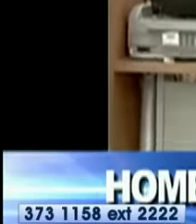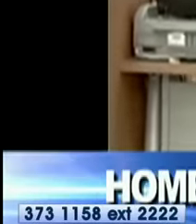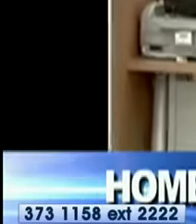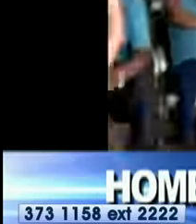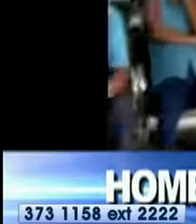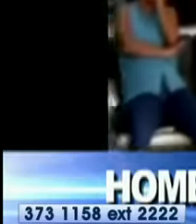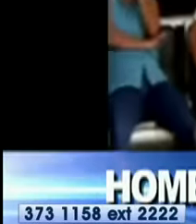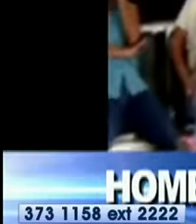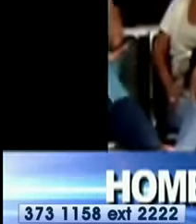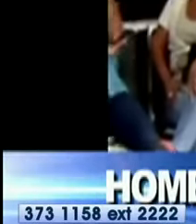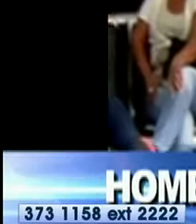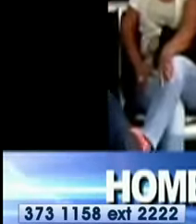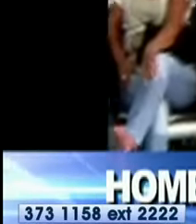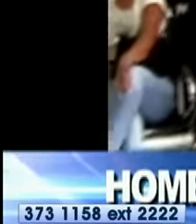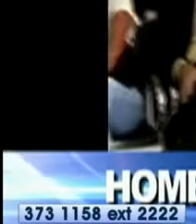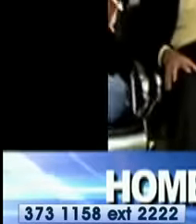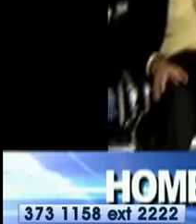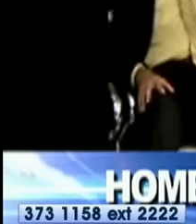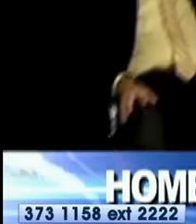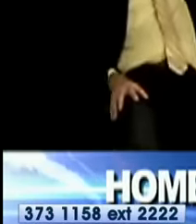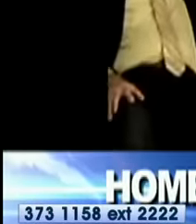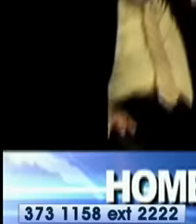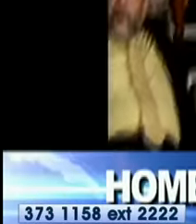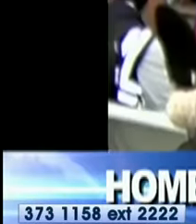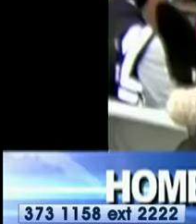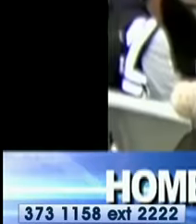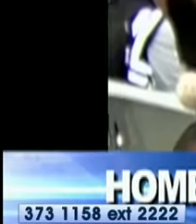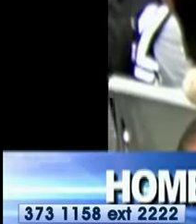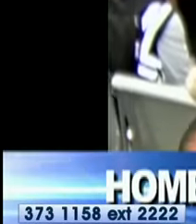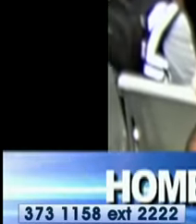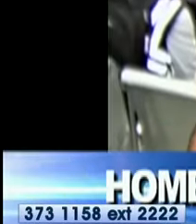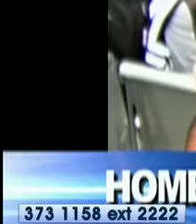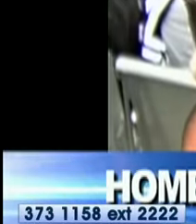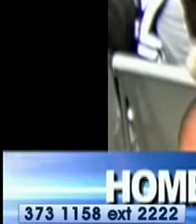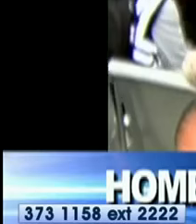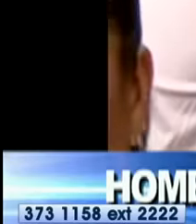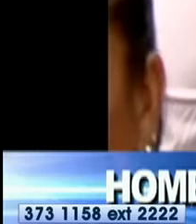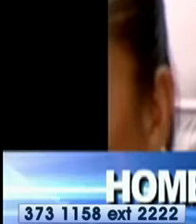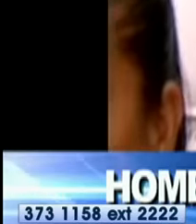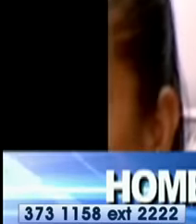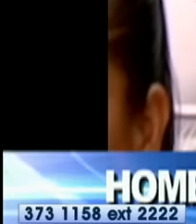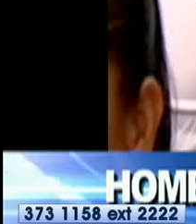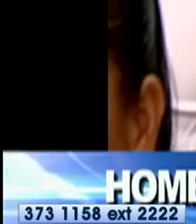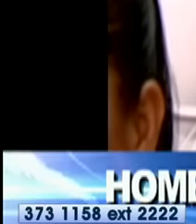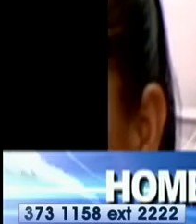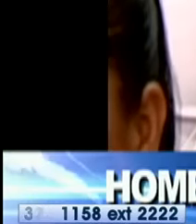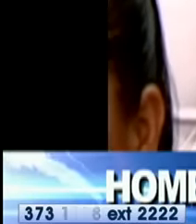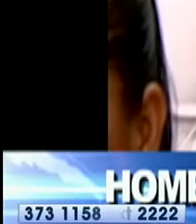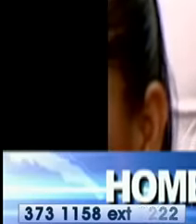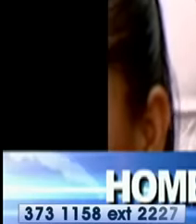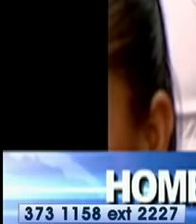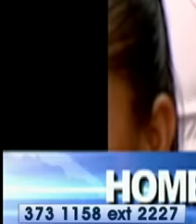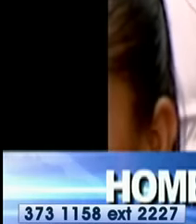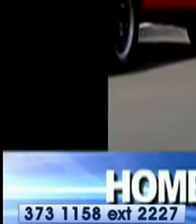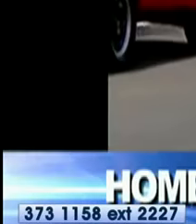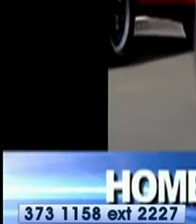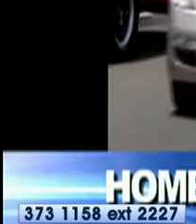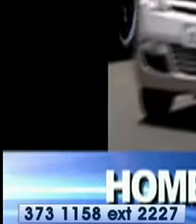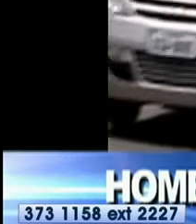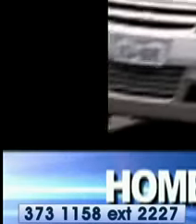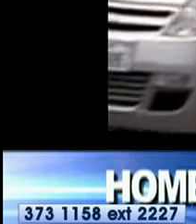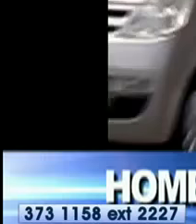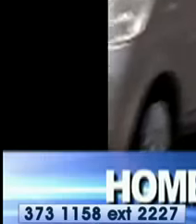Enseguida, un triciclero fue agredido por una mujer en Guayaquil. Enseguida le